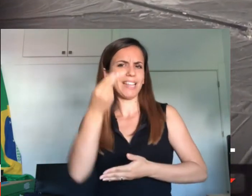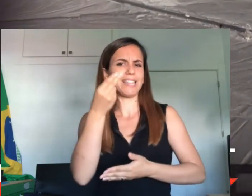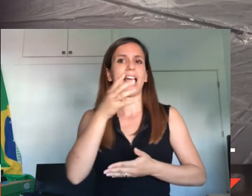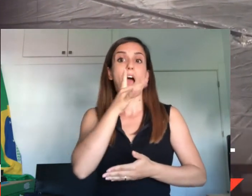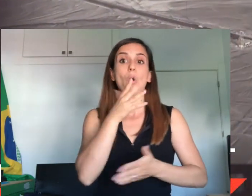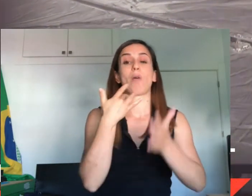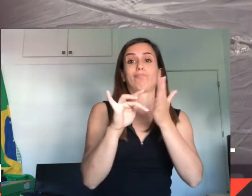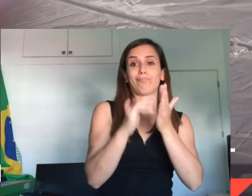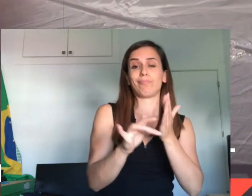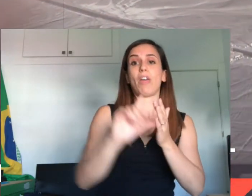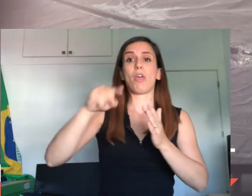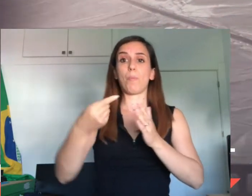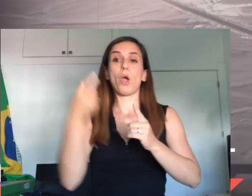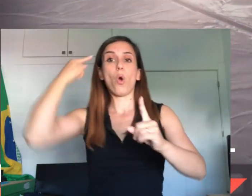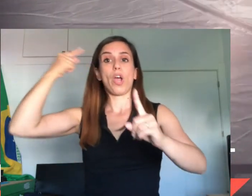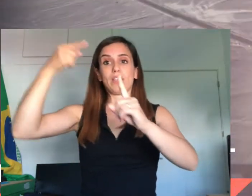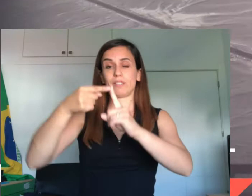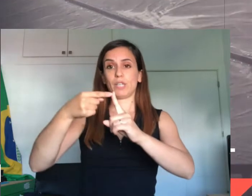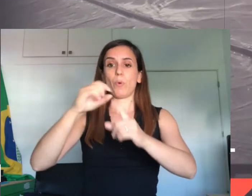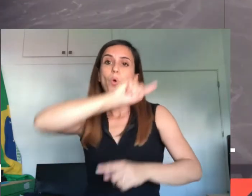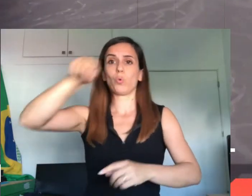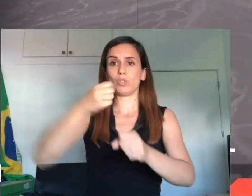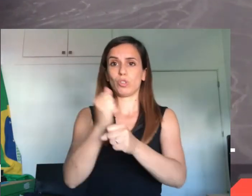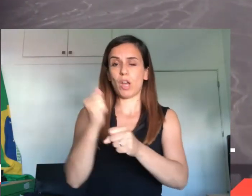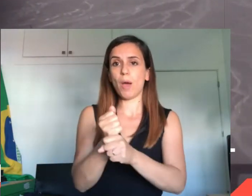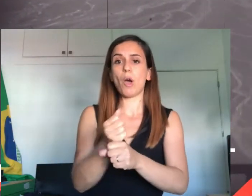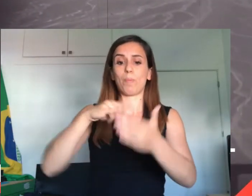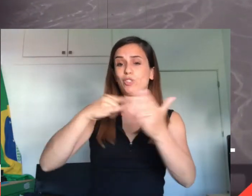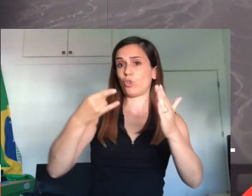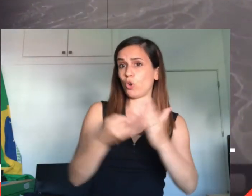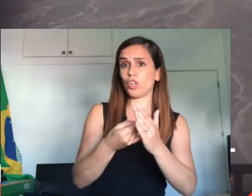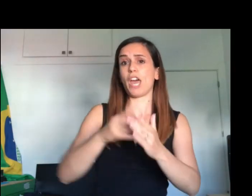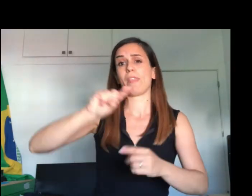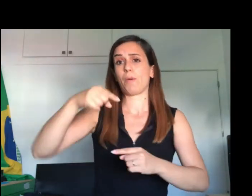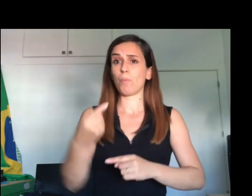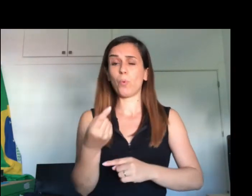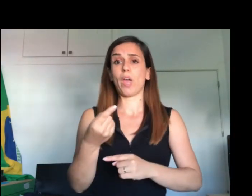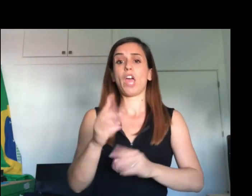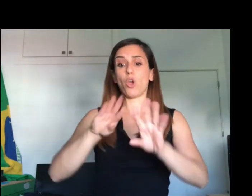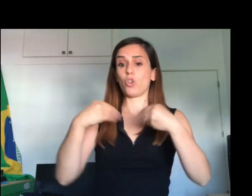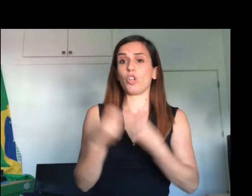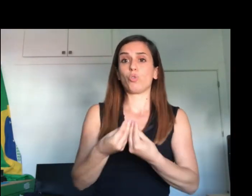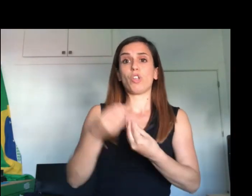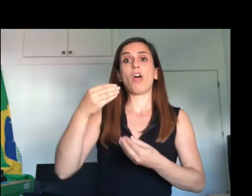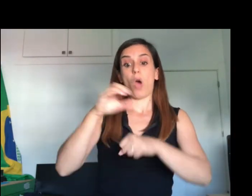la metodología seguida, los resultados y la conclusión, que esto lo contará el amigo Carlos.